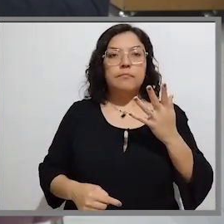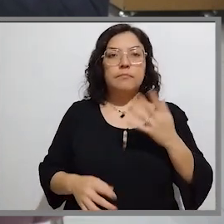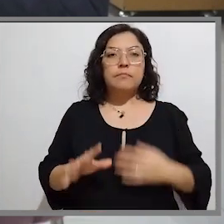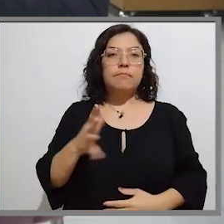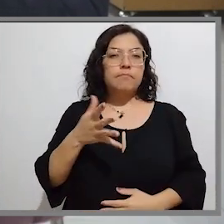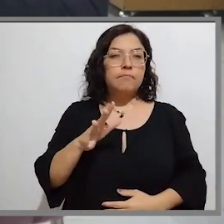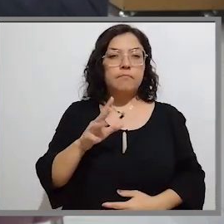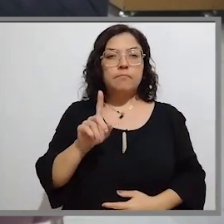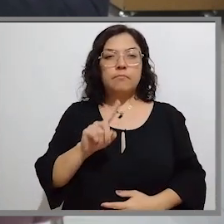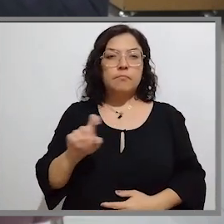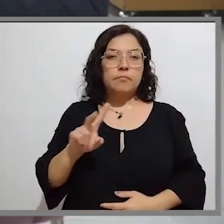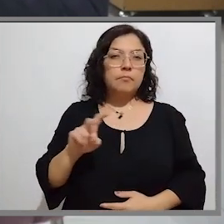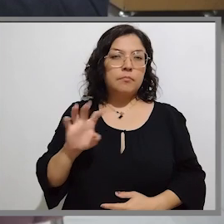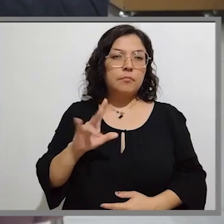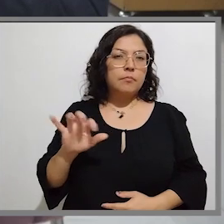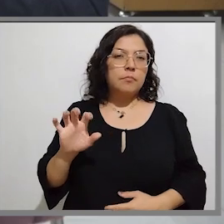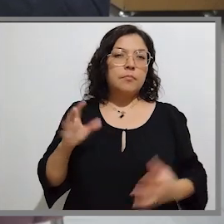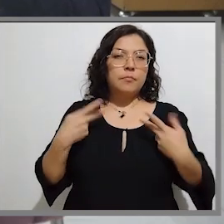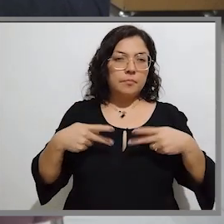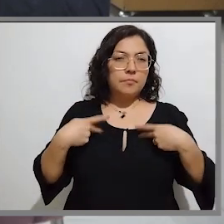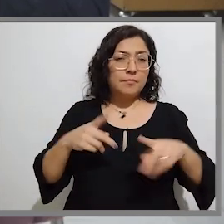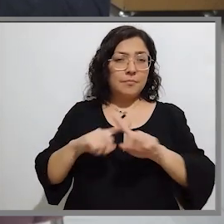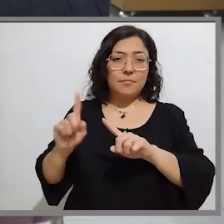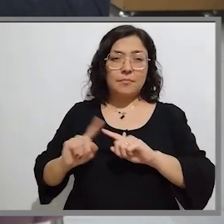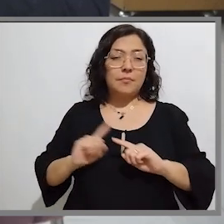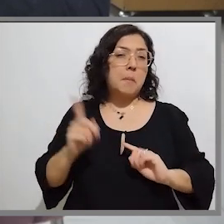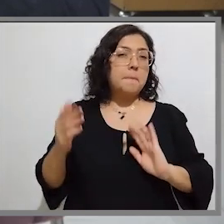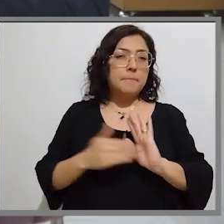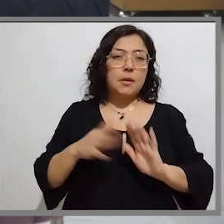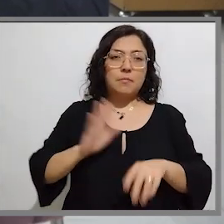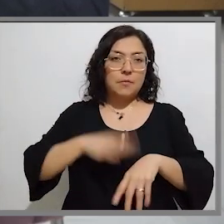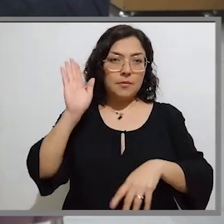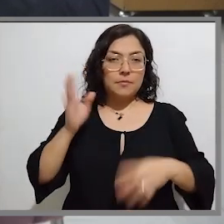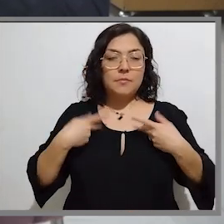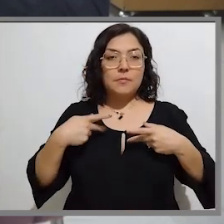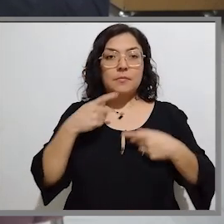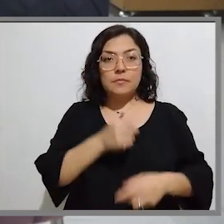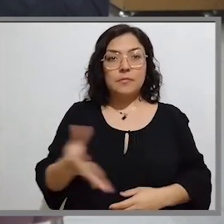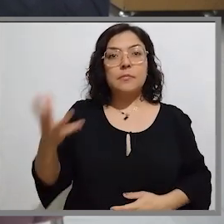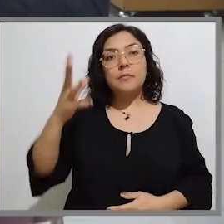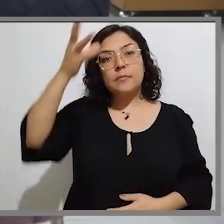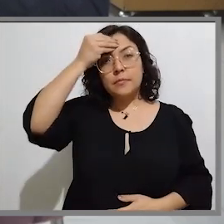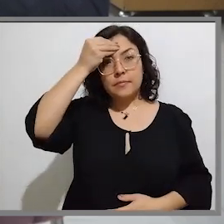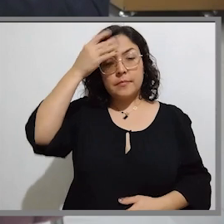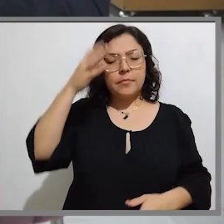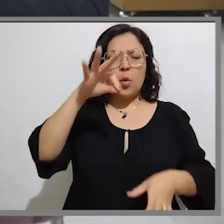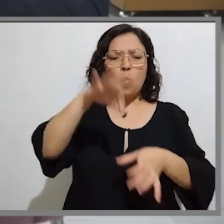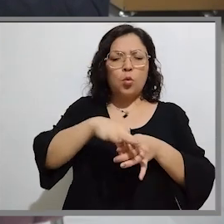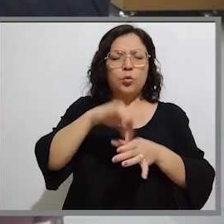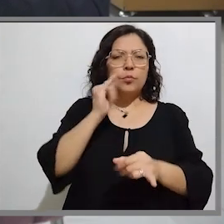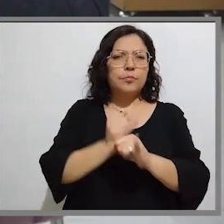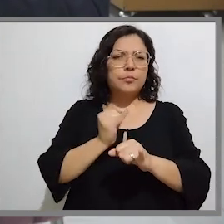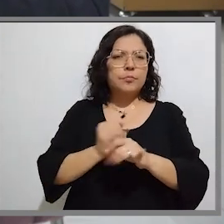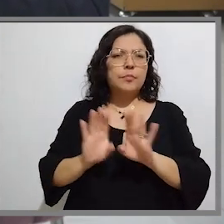a cientos, si no es que miles de personas pudieran conocer un poco más de cómo funciona esta herramienta tecnológica. En ese